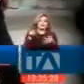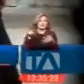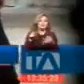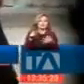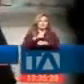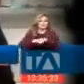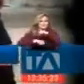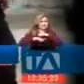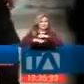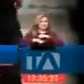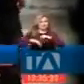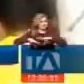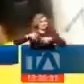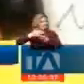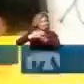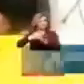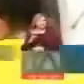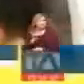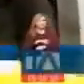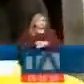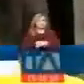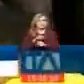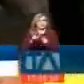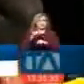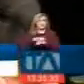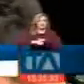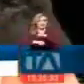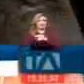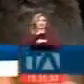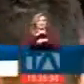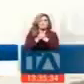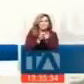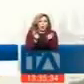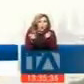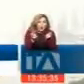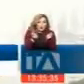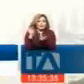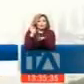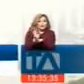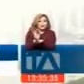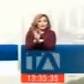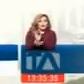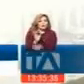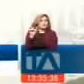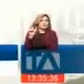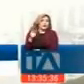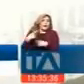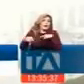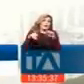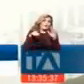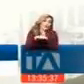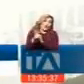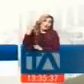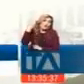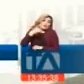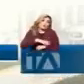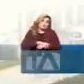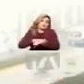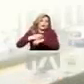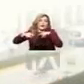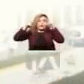Si bien entre los detenidos de la supuesta estructura delincuencial que manejaba los hospitales del IES está únicamente el jefe de bodega, la jefa